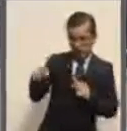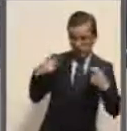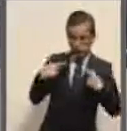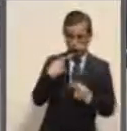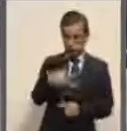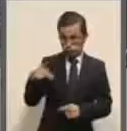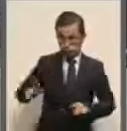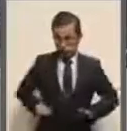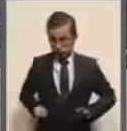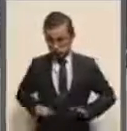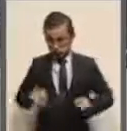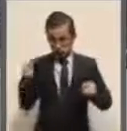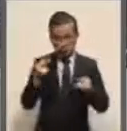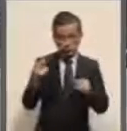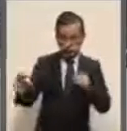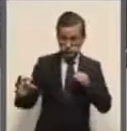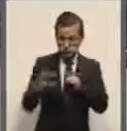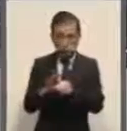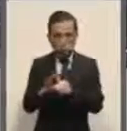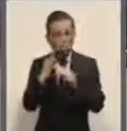usuarios en condiciones de